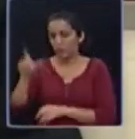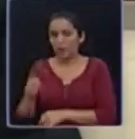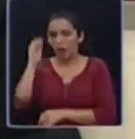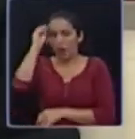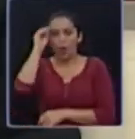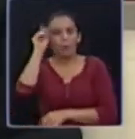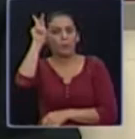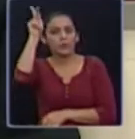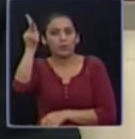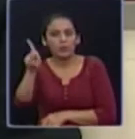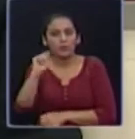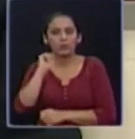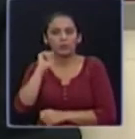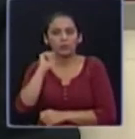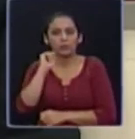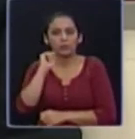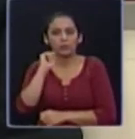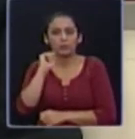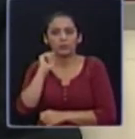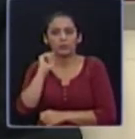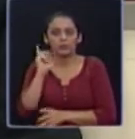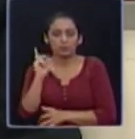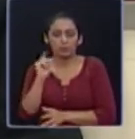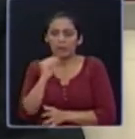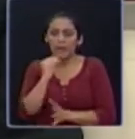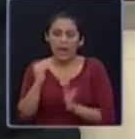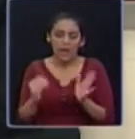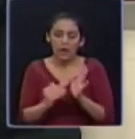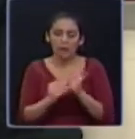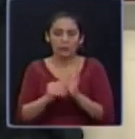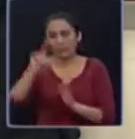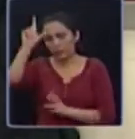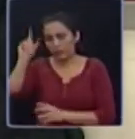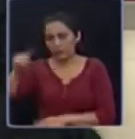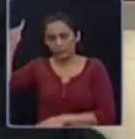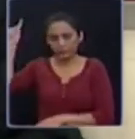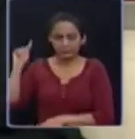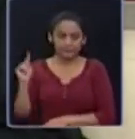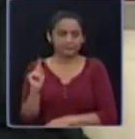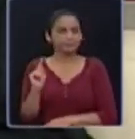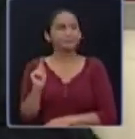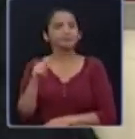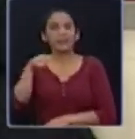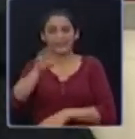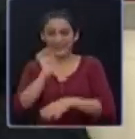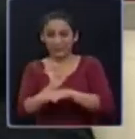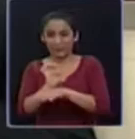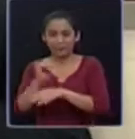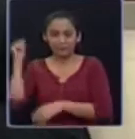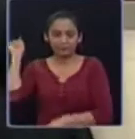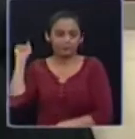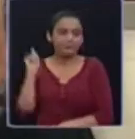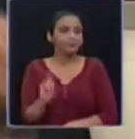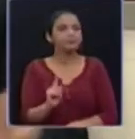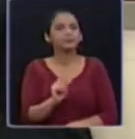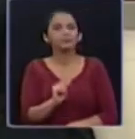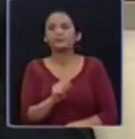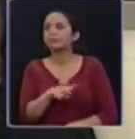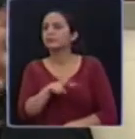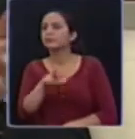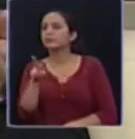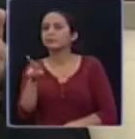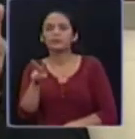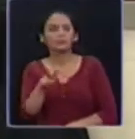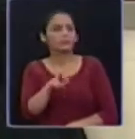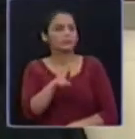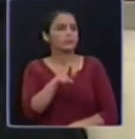actividad política. Es decir, que usted venga al Ecuador y empiece a realizar ciertos señalamientos que tienen